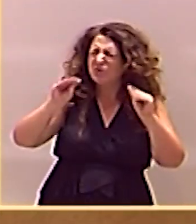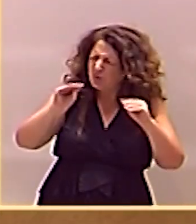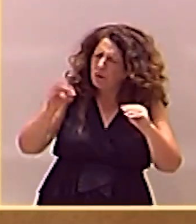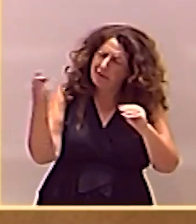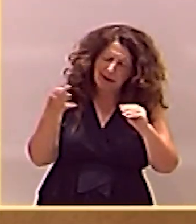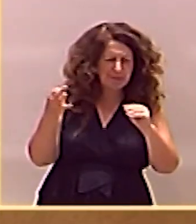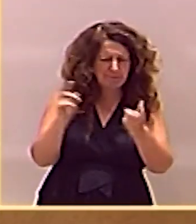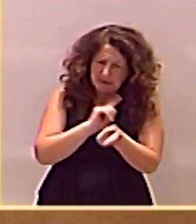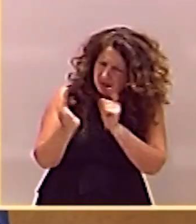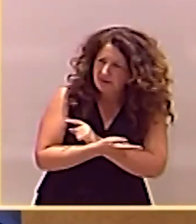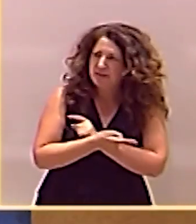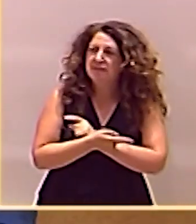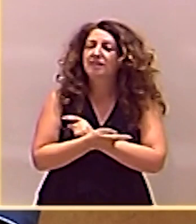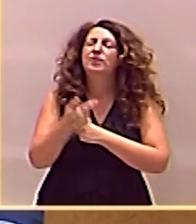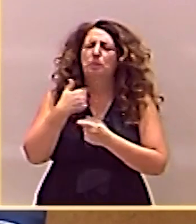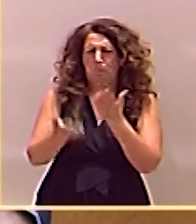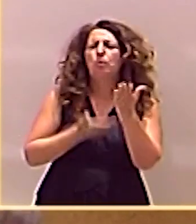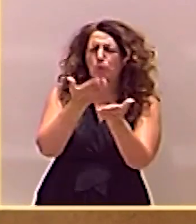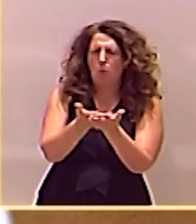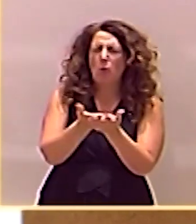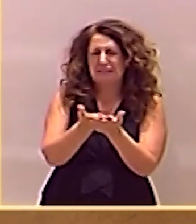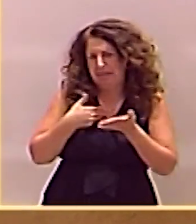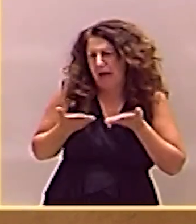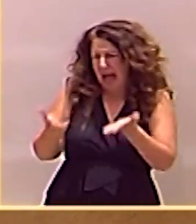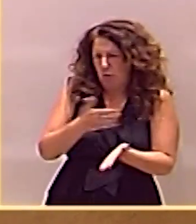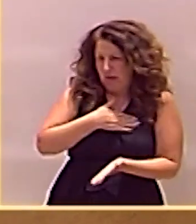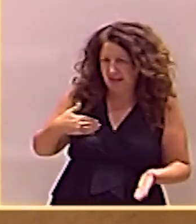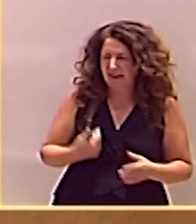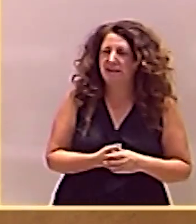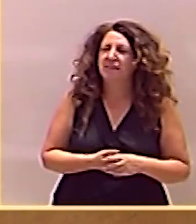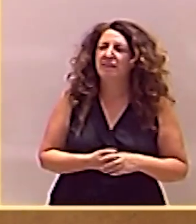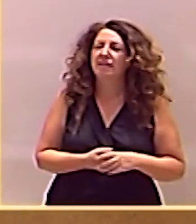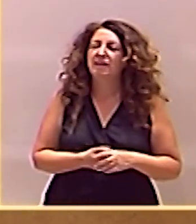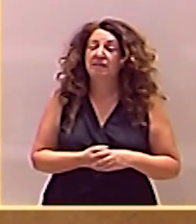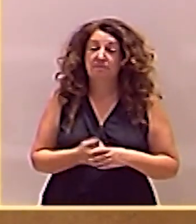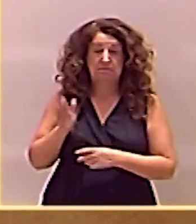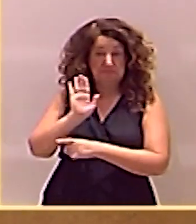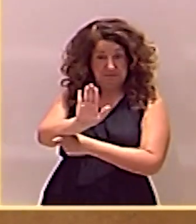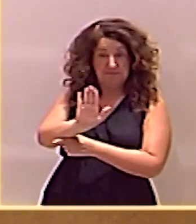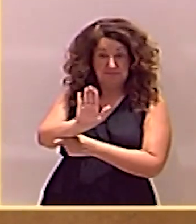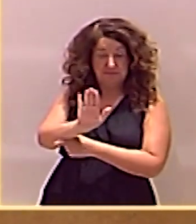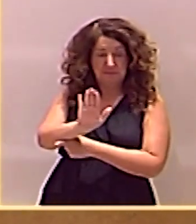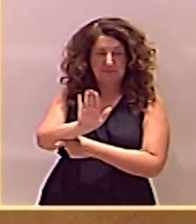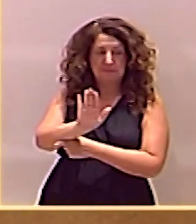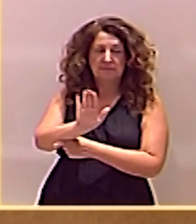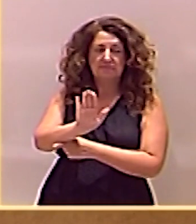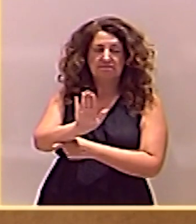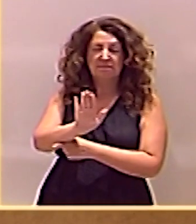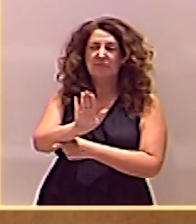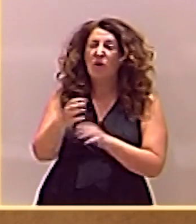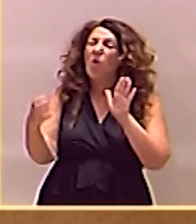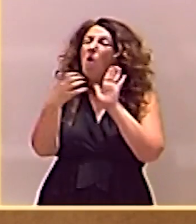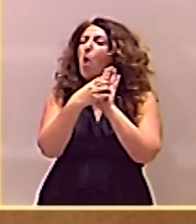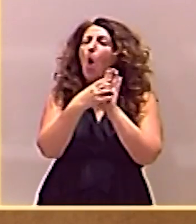Para ayudarle, vou a remitirle unha propuesta. Esta propuesta. De novo, sin lobos. Simplemente